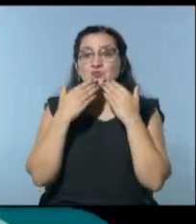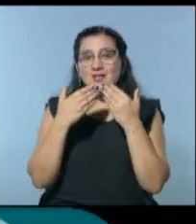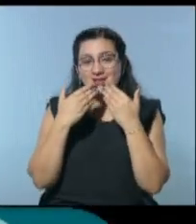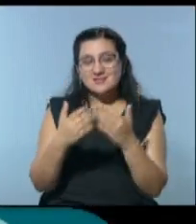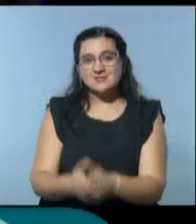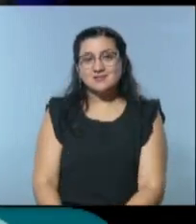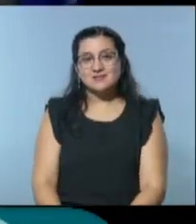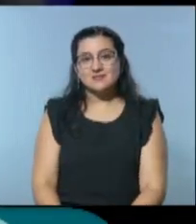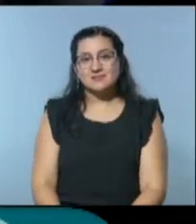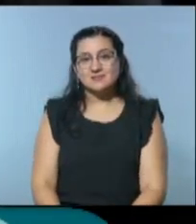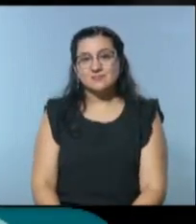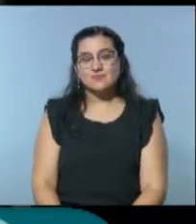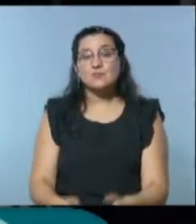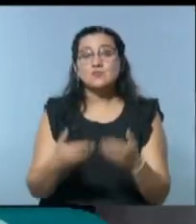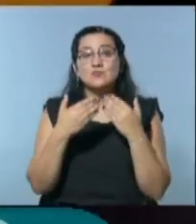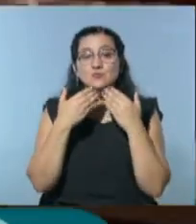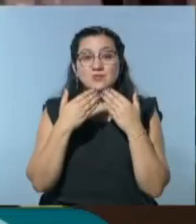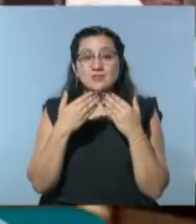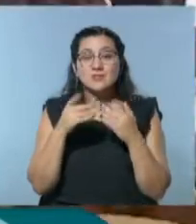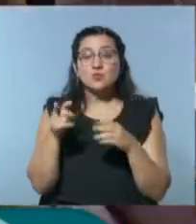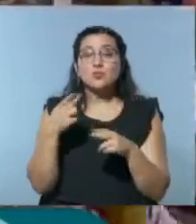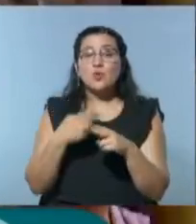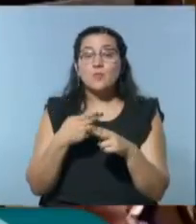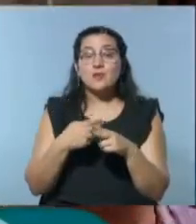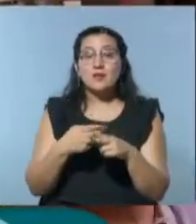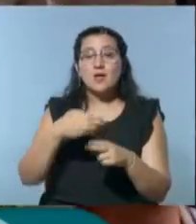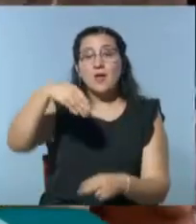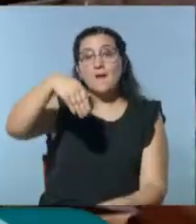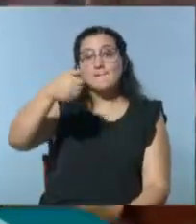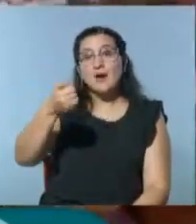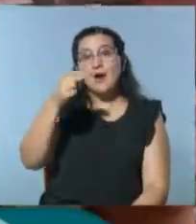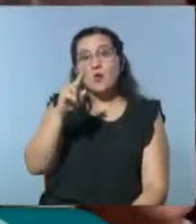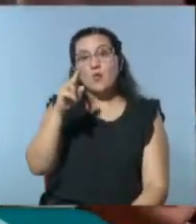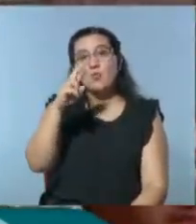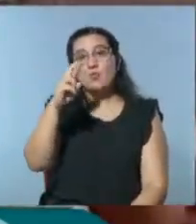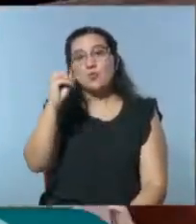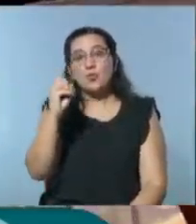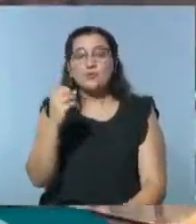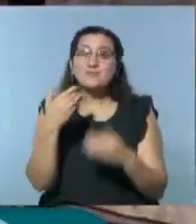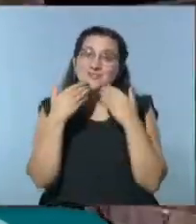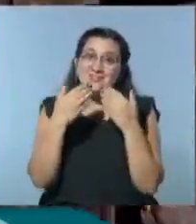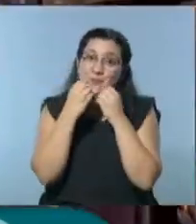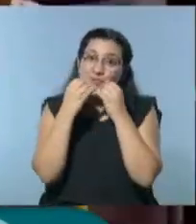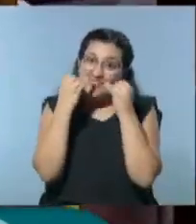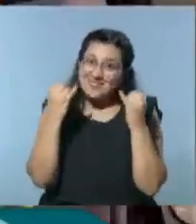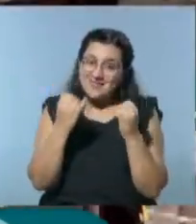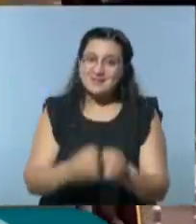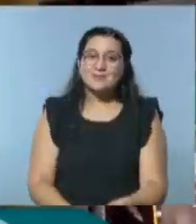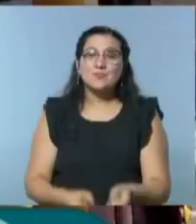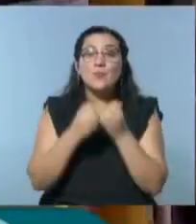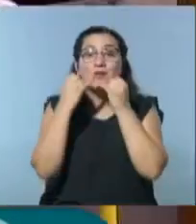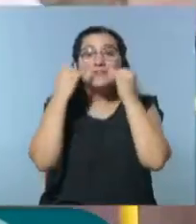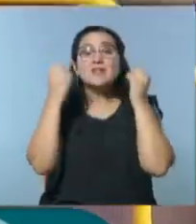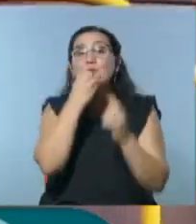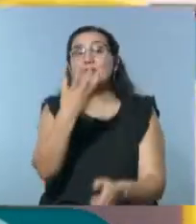gracias, chofer, por esta amabilidad. ¿Cómo es tu nombre? Mauro. Mauro, muchas gracias y buen día. Bueno, buen día,